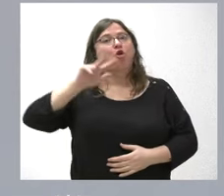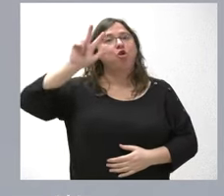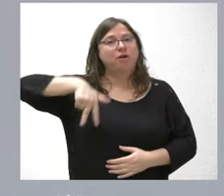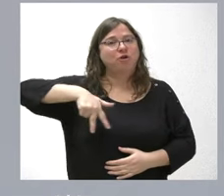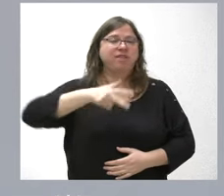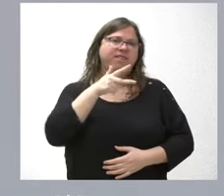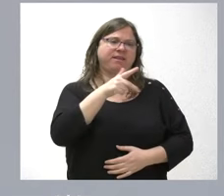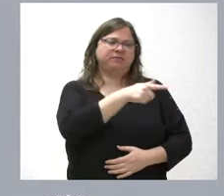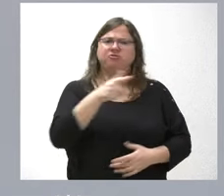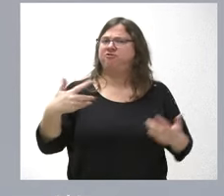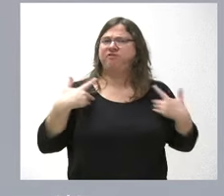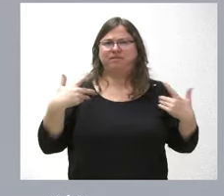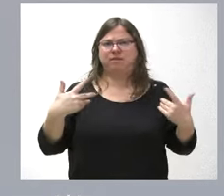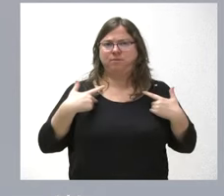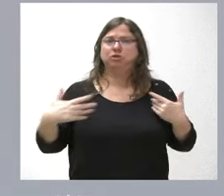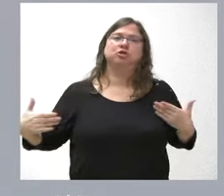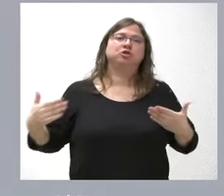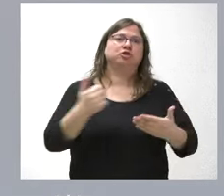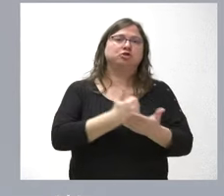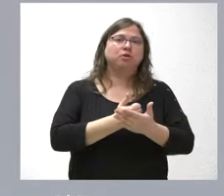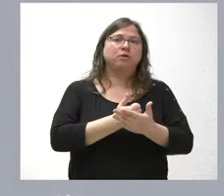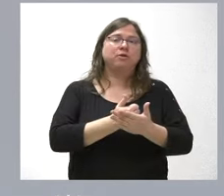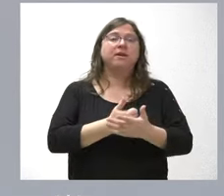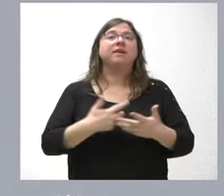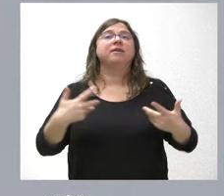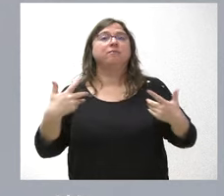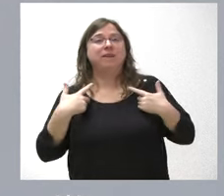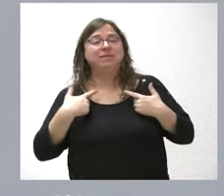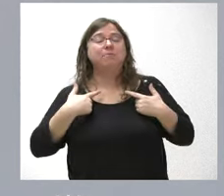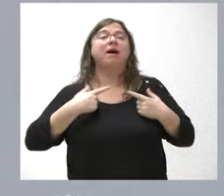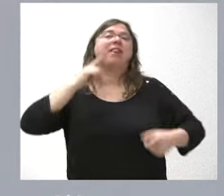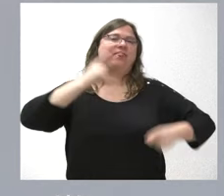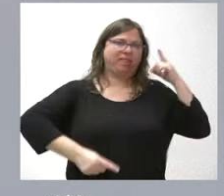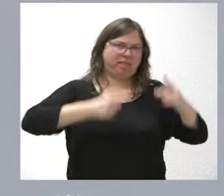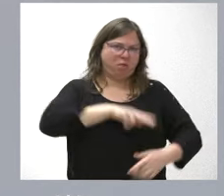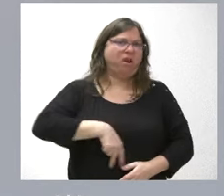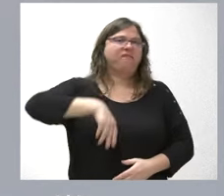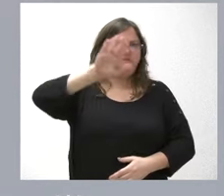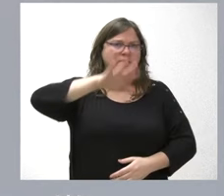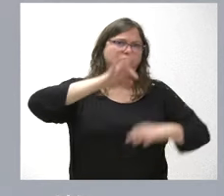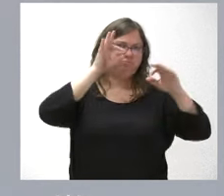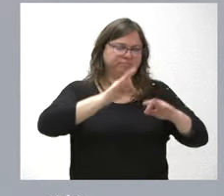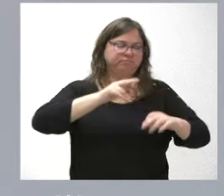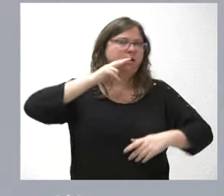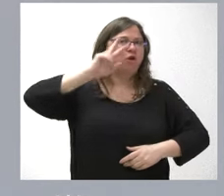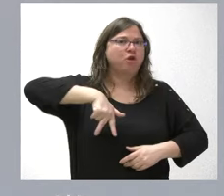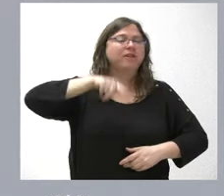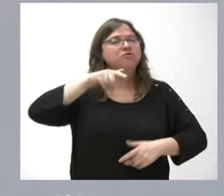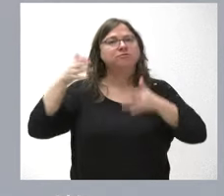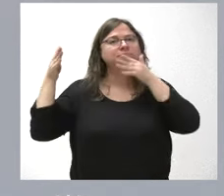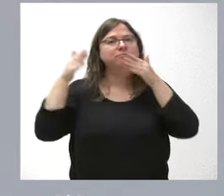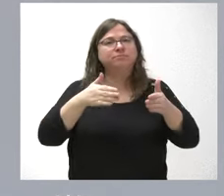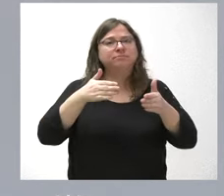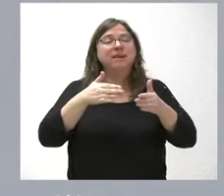derechos de las víctimas, también, como es natural, los derechos de las víctimas de la dictadura franquista. Y en esto tenemos que centrarnos, de todas